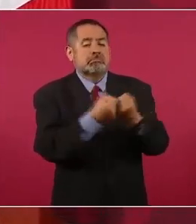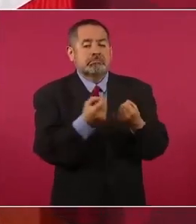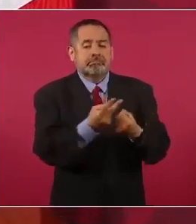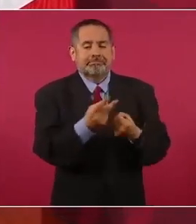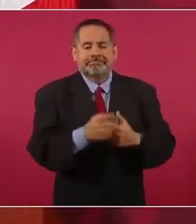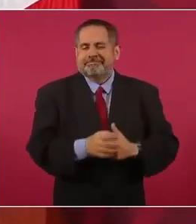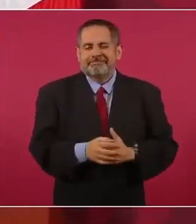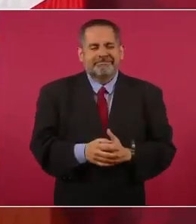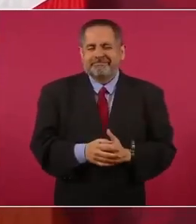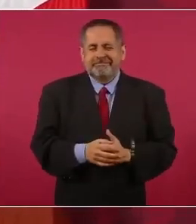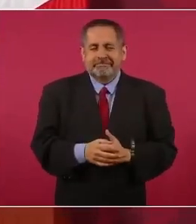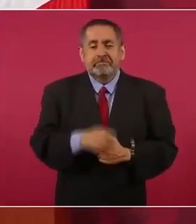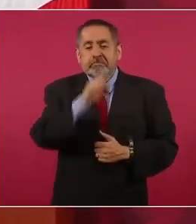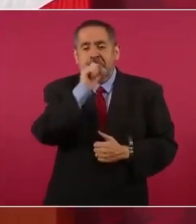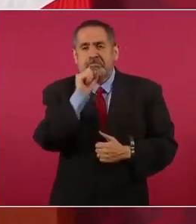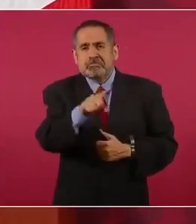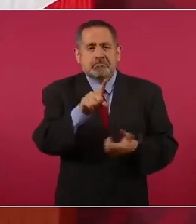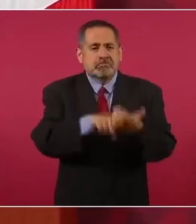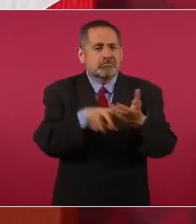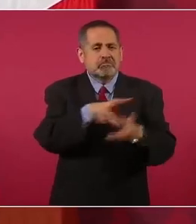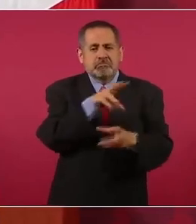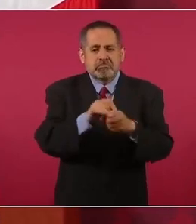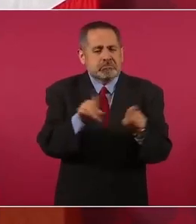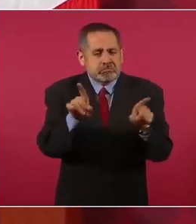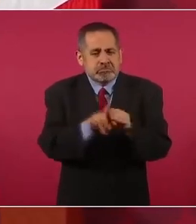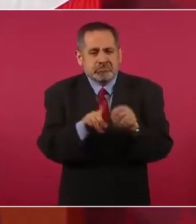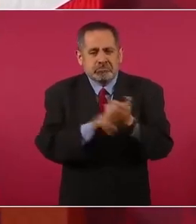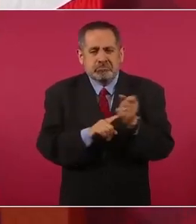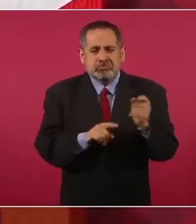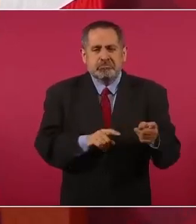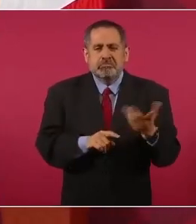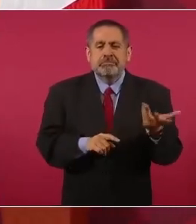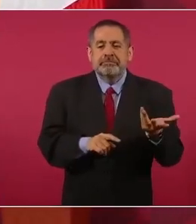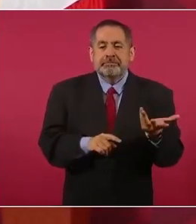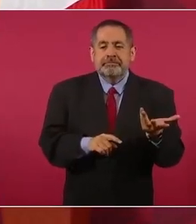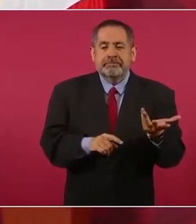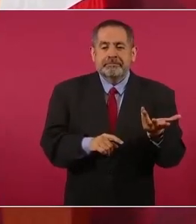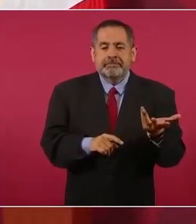pero que representaban lo mismo, estaban manejados